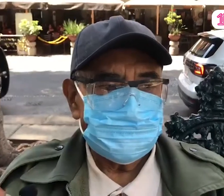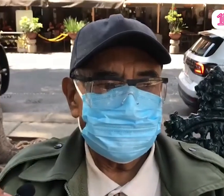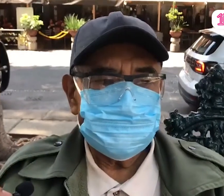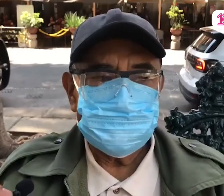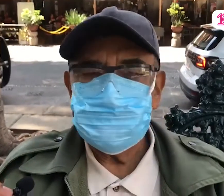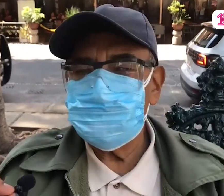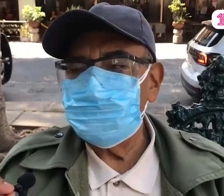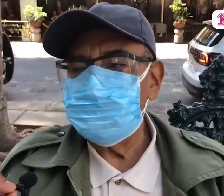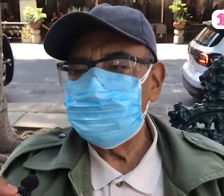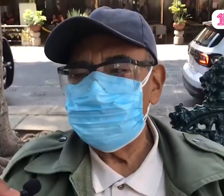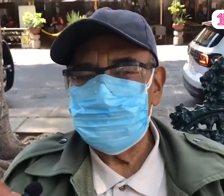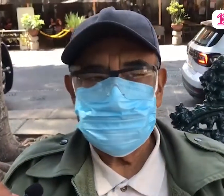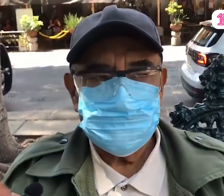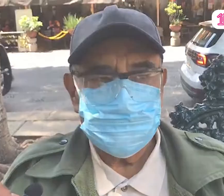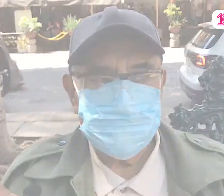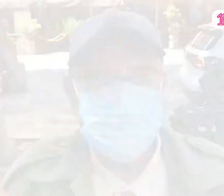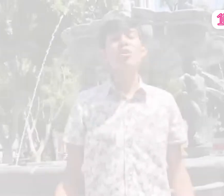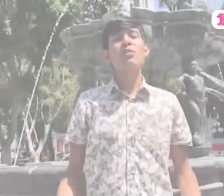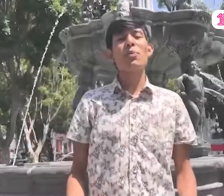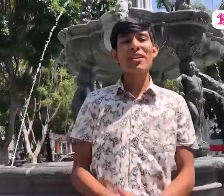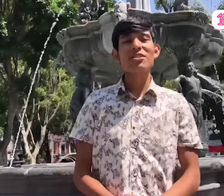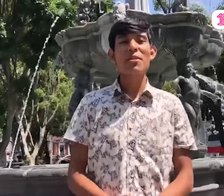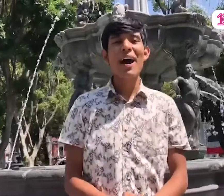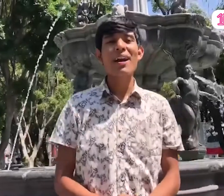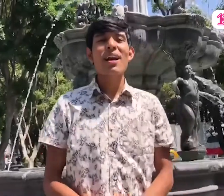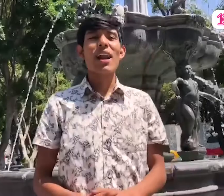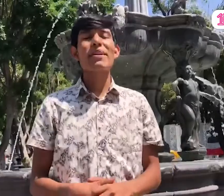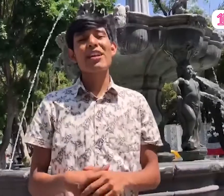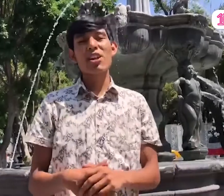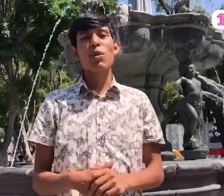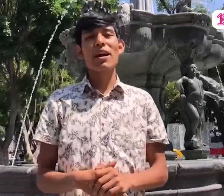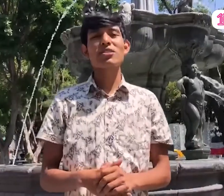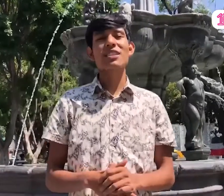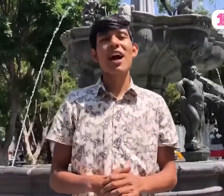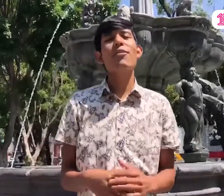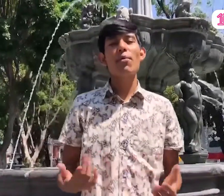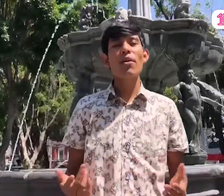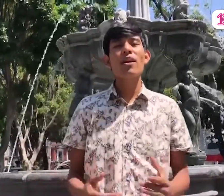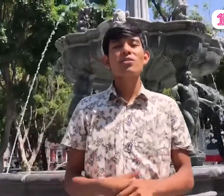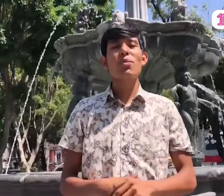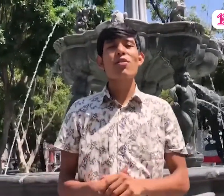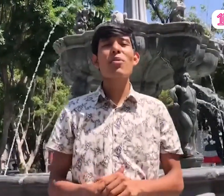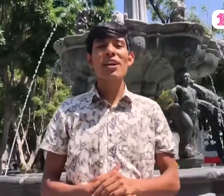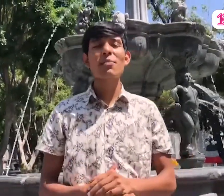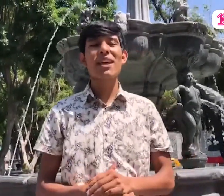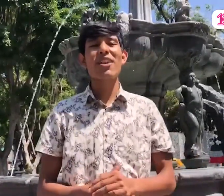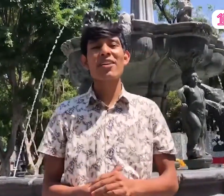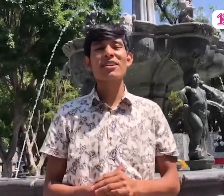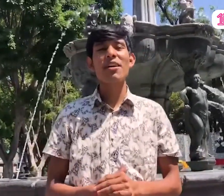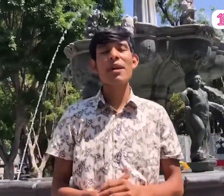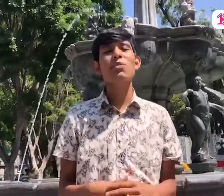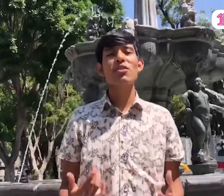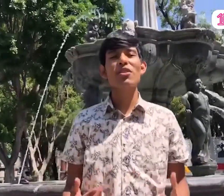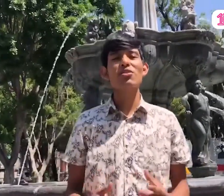más tarde, a las 7 se ve oscuro. Amigos, como pudieron observar, la mayoría de los poblanos está a favor sobre el nuevo régimen